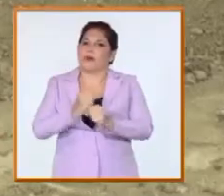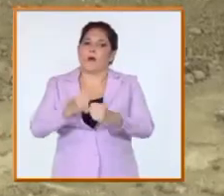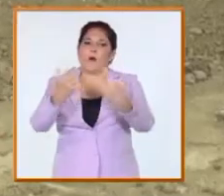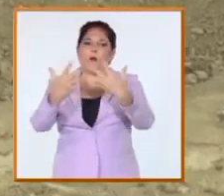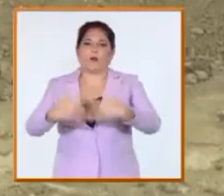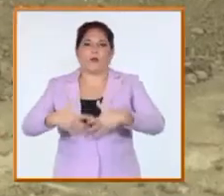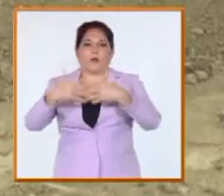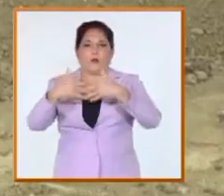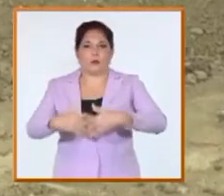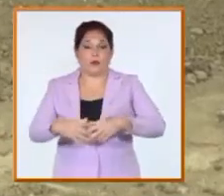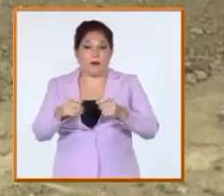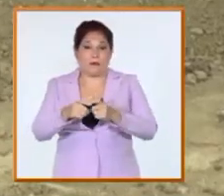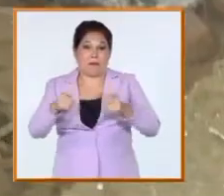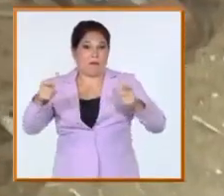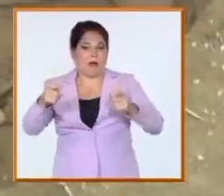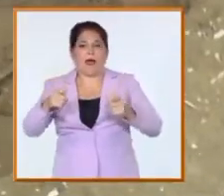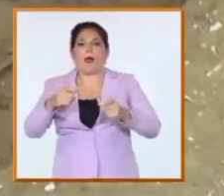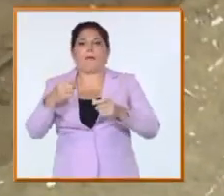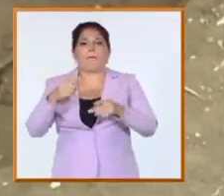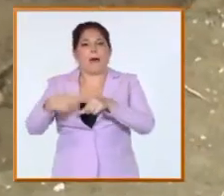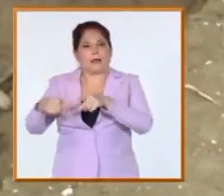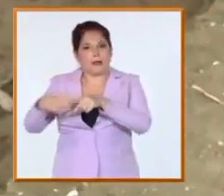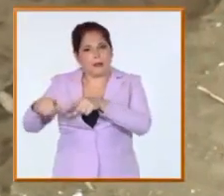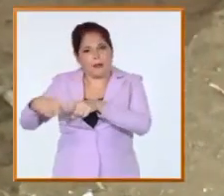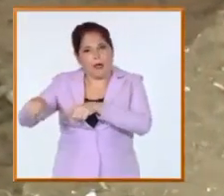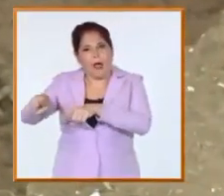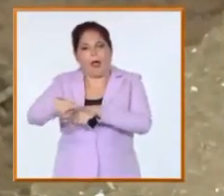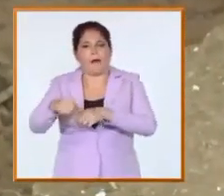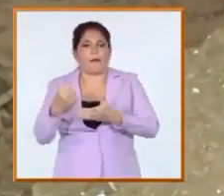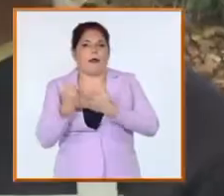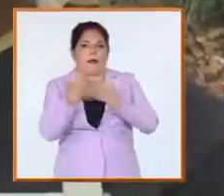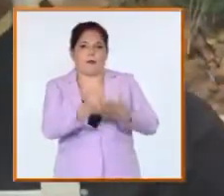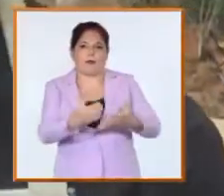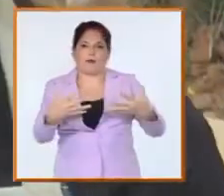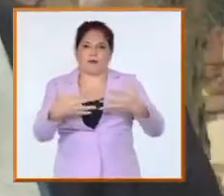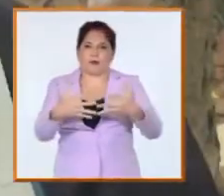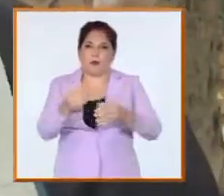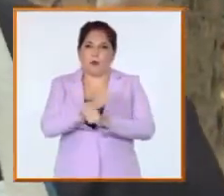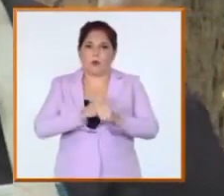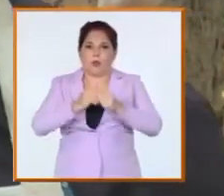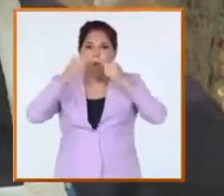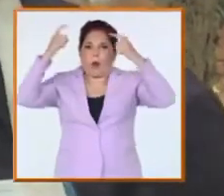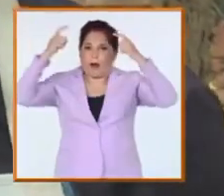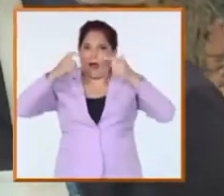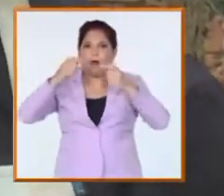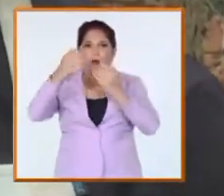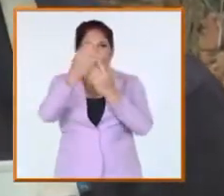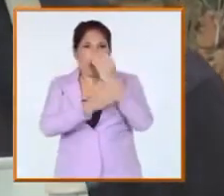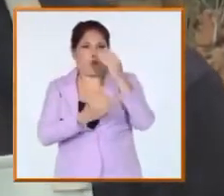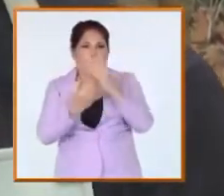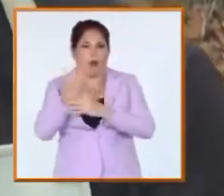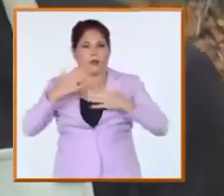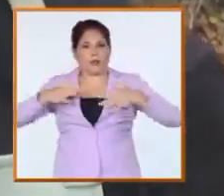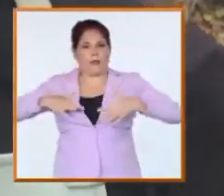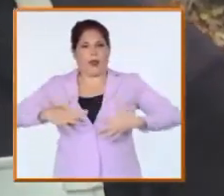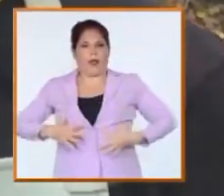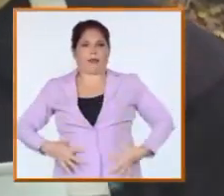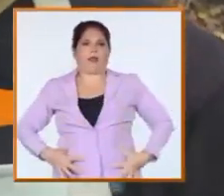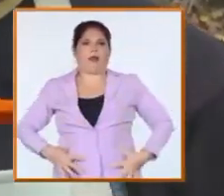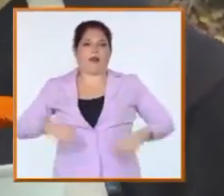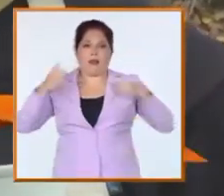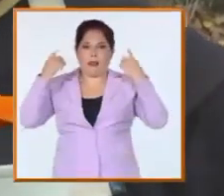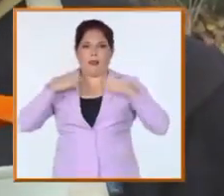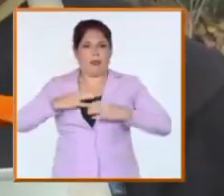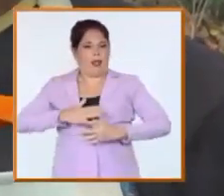productores y un mayor acceso a materias primas y equipamiento usamos lo que el casco los guantes el delantar y principalmente